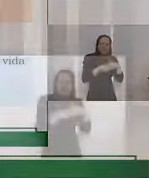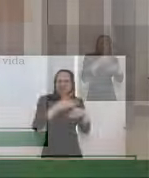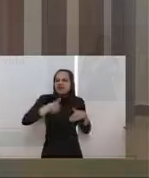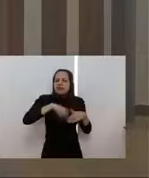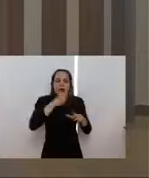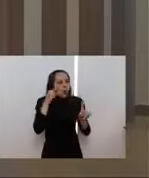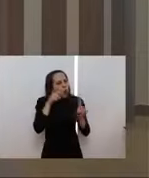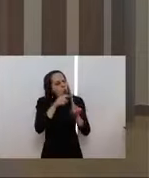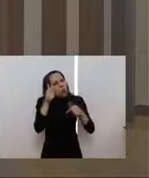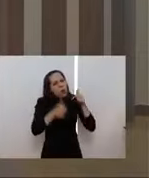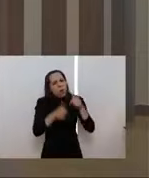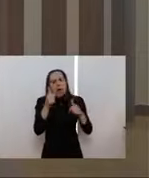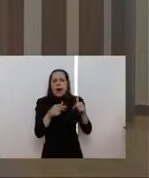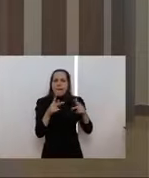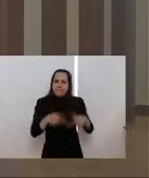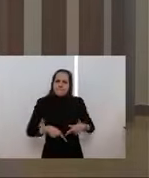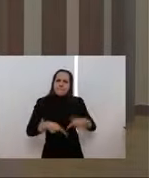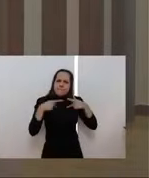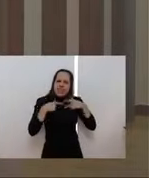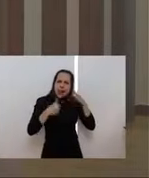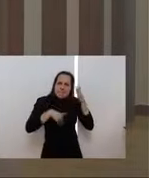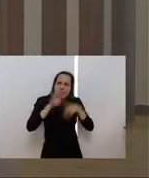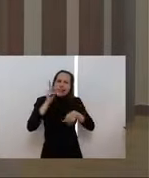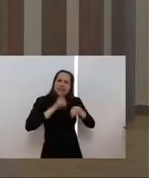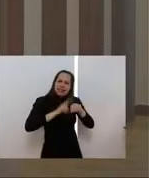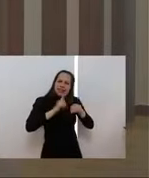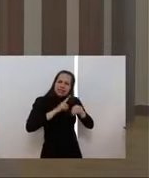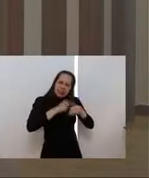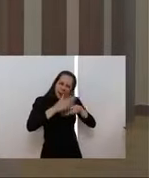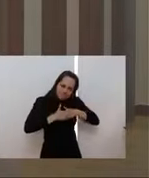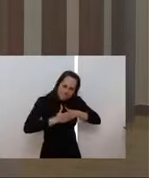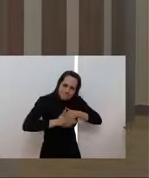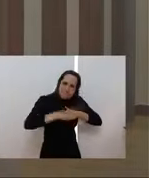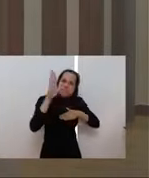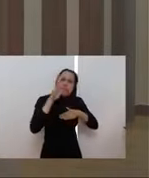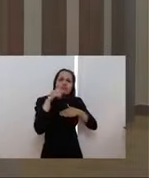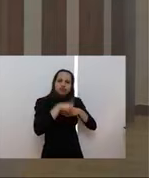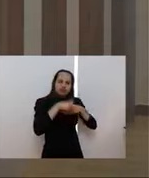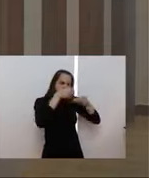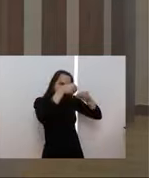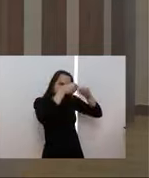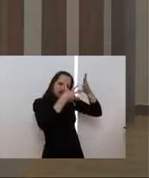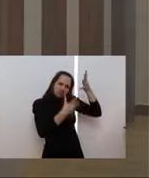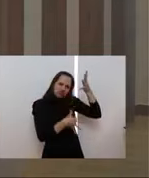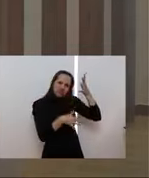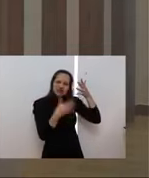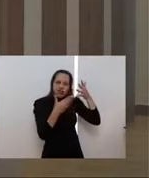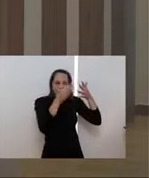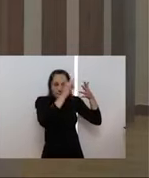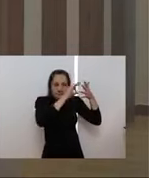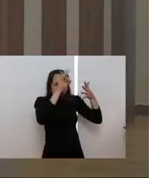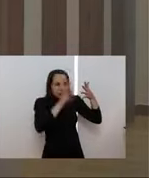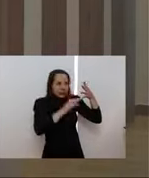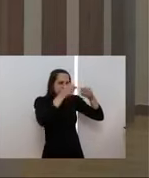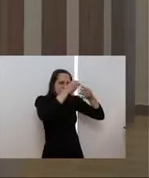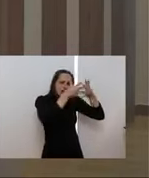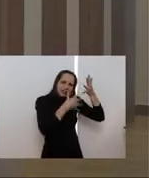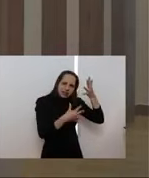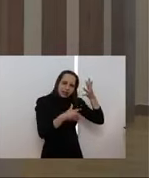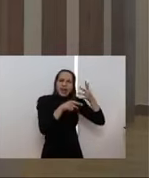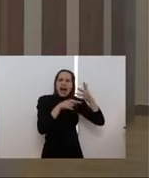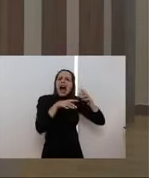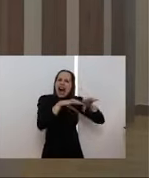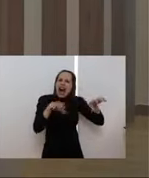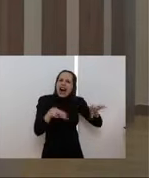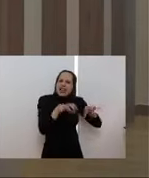una escala de vida superior ahí tenemos aplicamos esta escala que se miden unos puntajes y que mide esas actividades